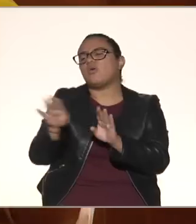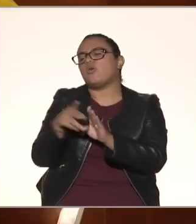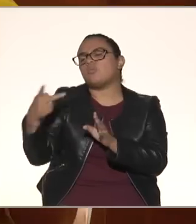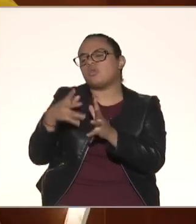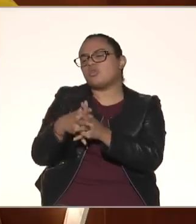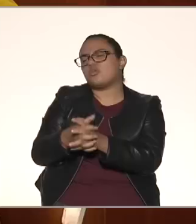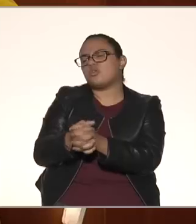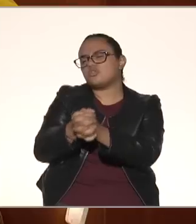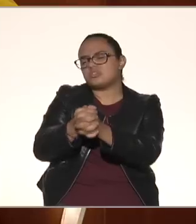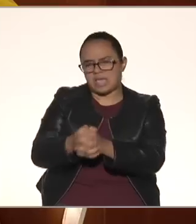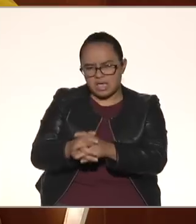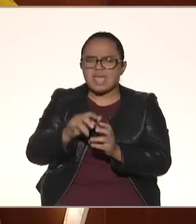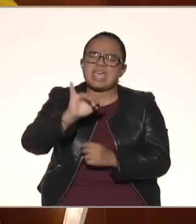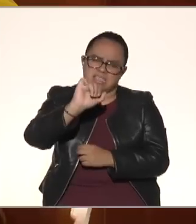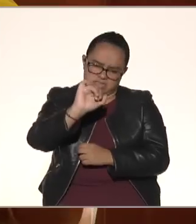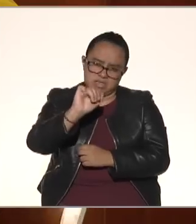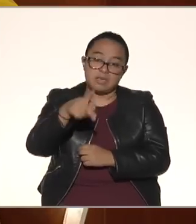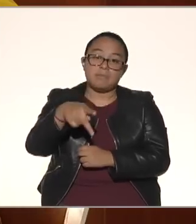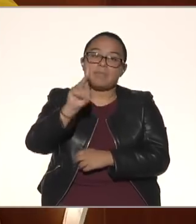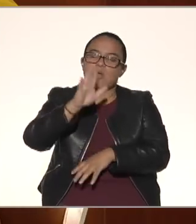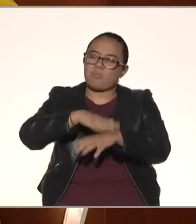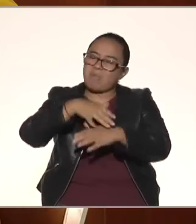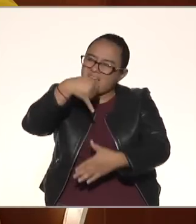se incluye, pero es mucho más amplio.